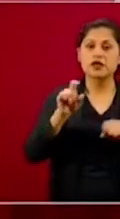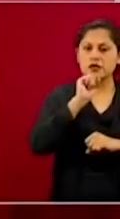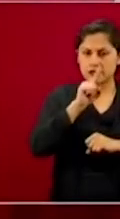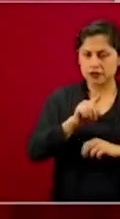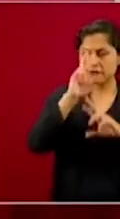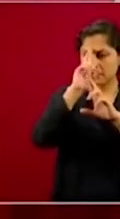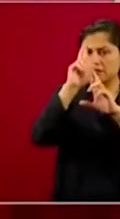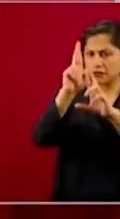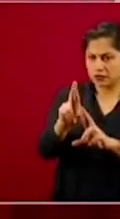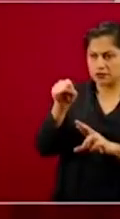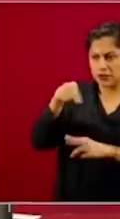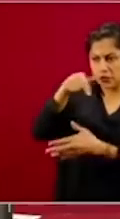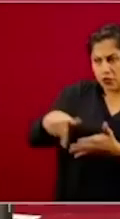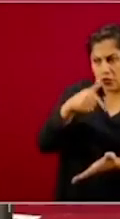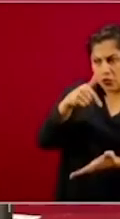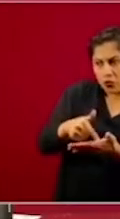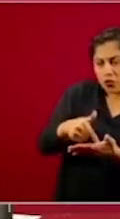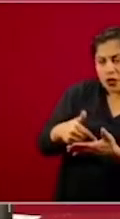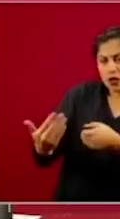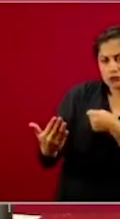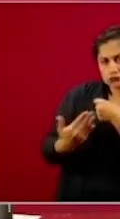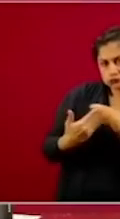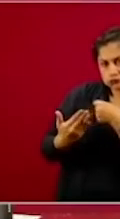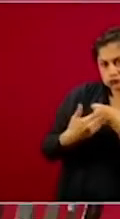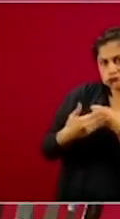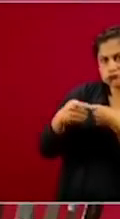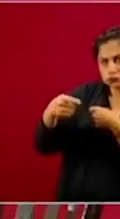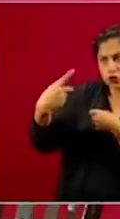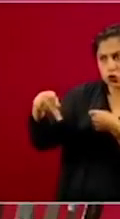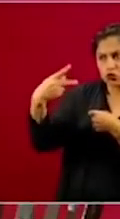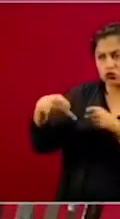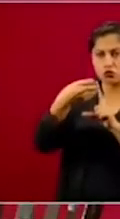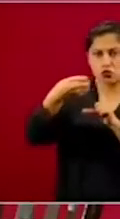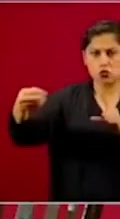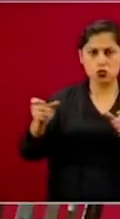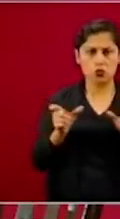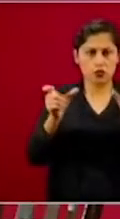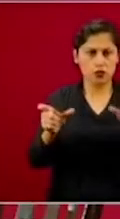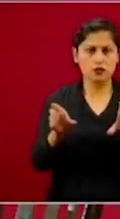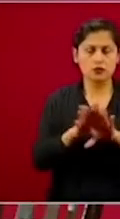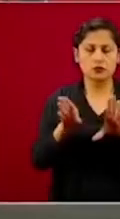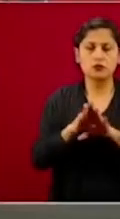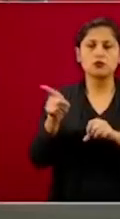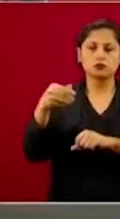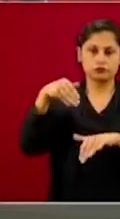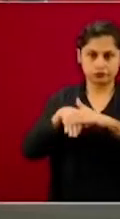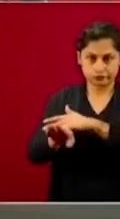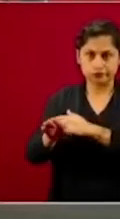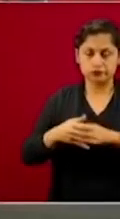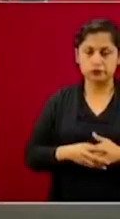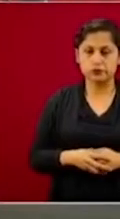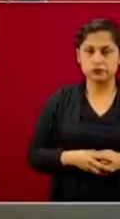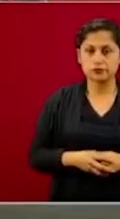que en ese contexto local ha hecho el Comando Operativo COVID del Instituto Mexicano del Seguro Social,